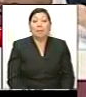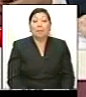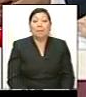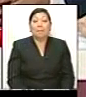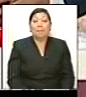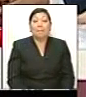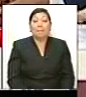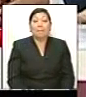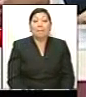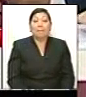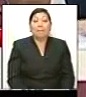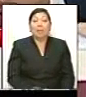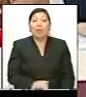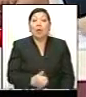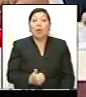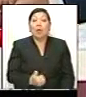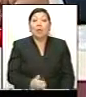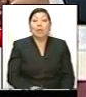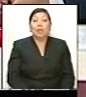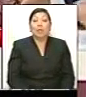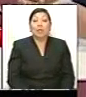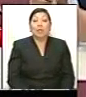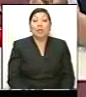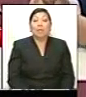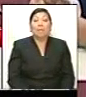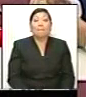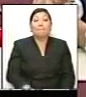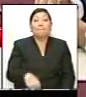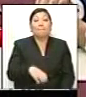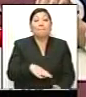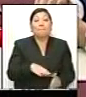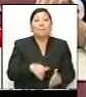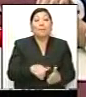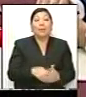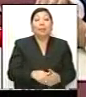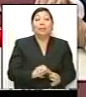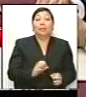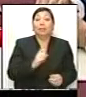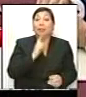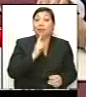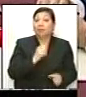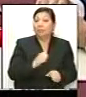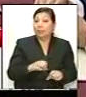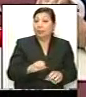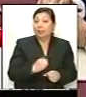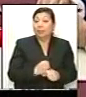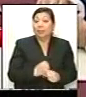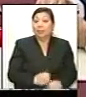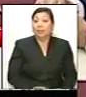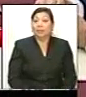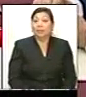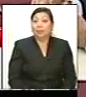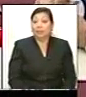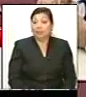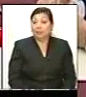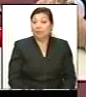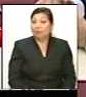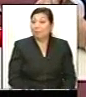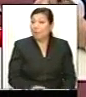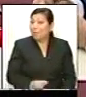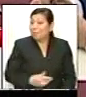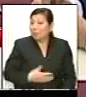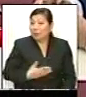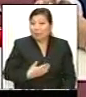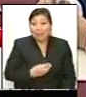fiscalización y, sin embargo, la ciudadanía sigue haciendo este trabajo, esta informalidad, y no podemos